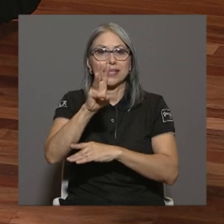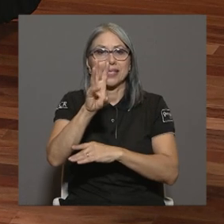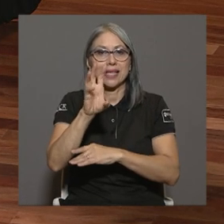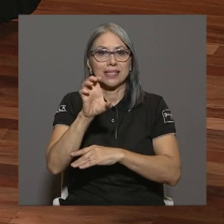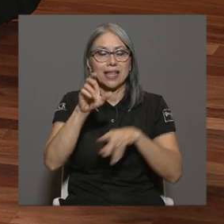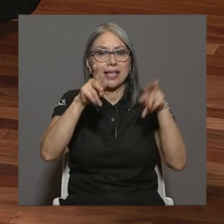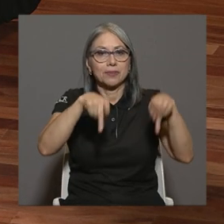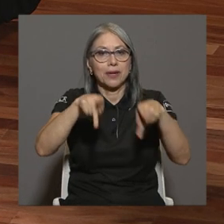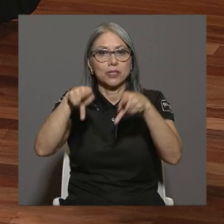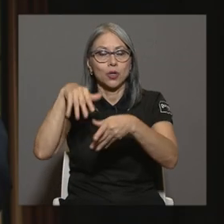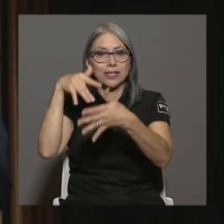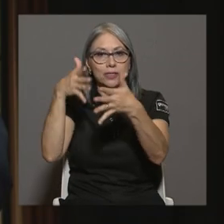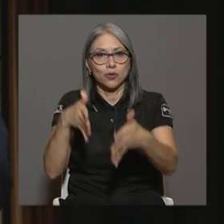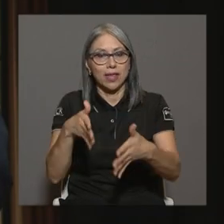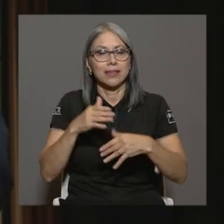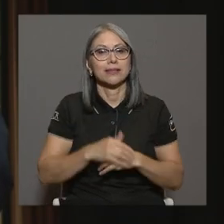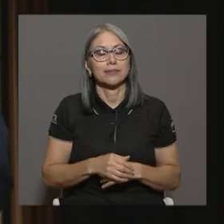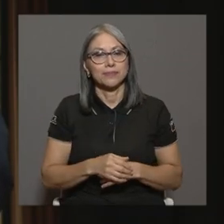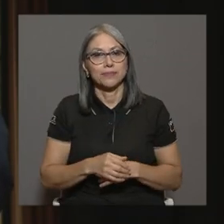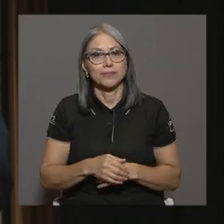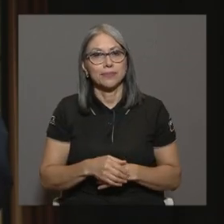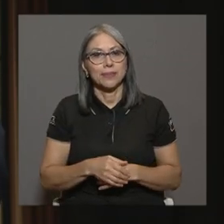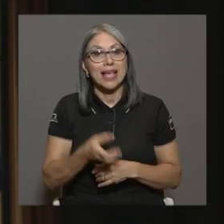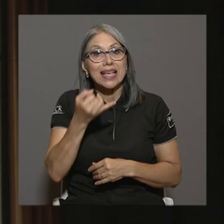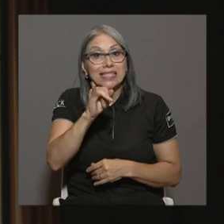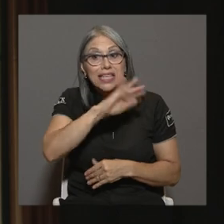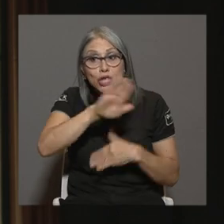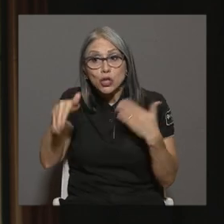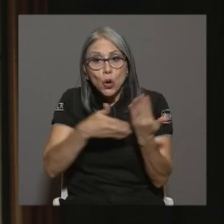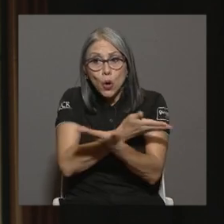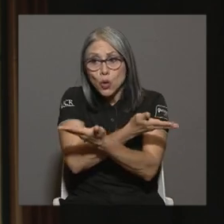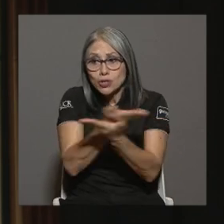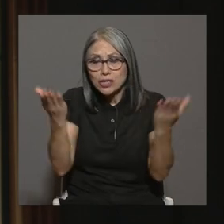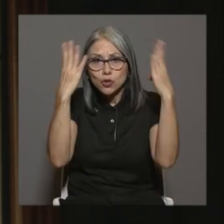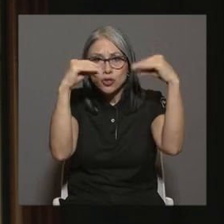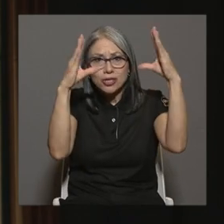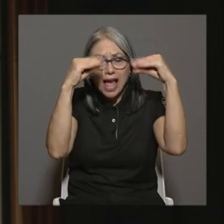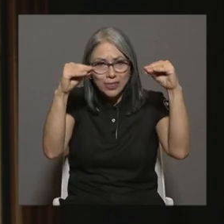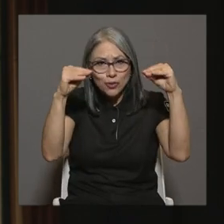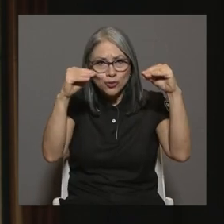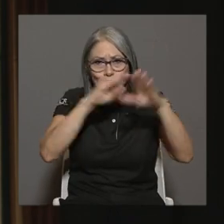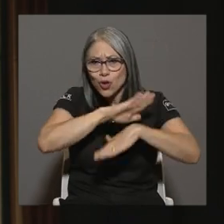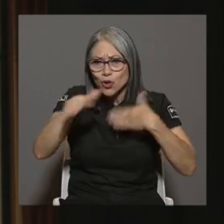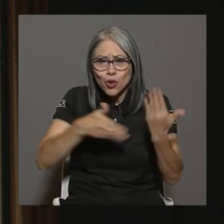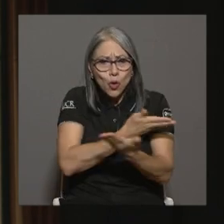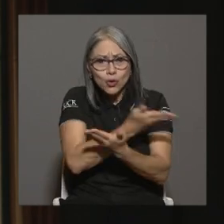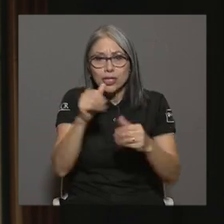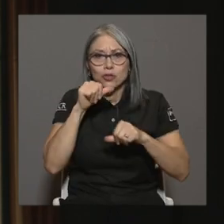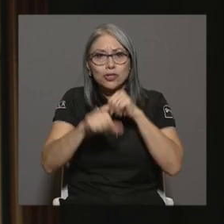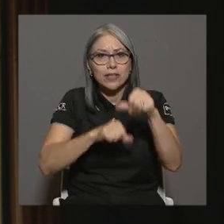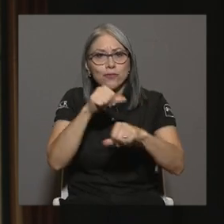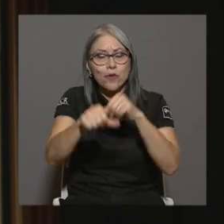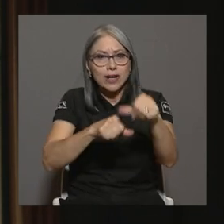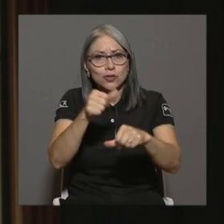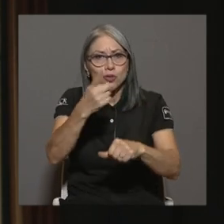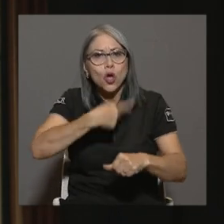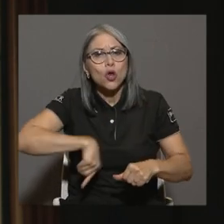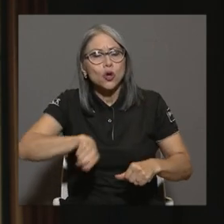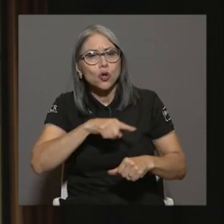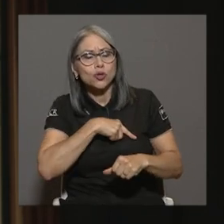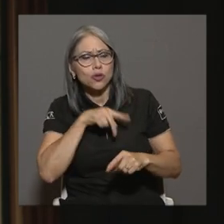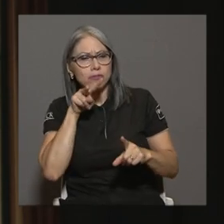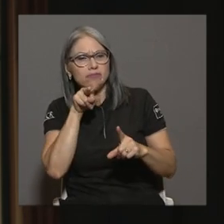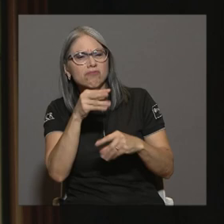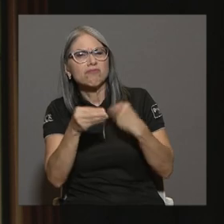personas estudiantes. Si traducimos todos estos datos, todos estos esfuerzos, nos